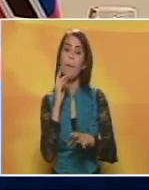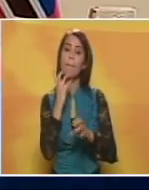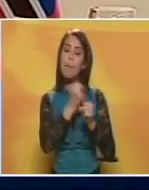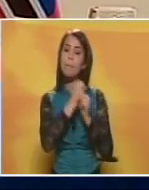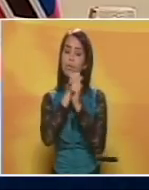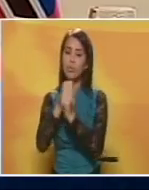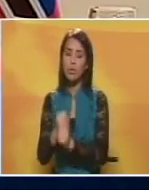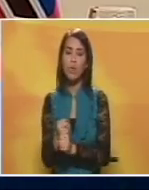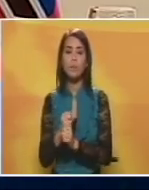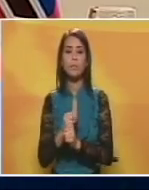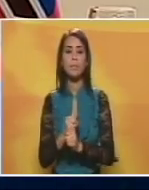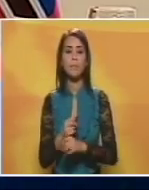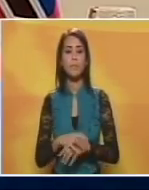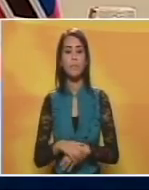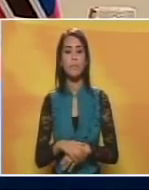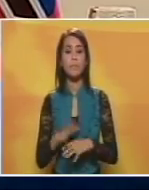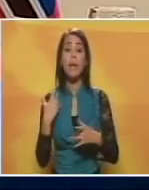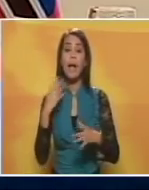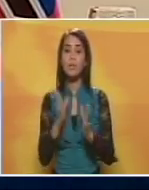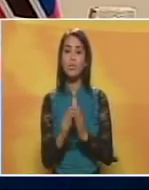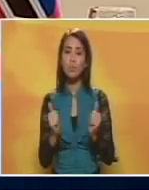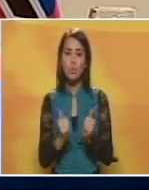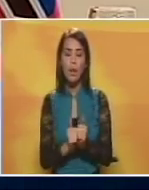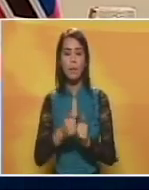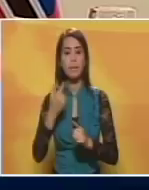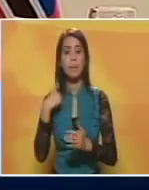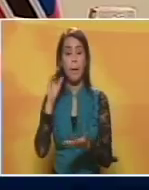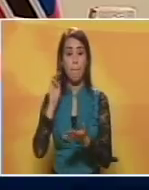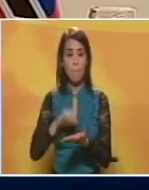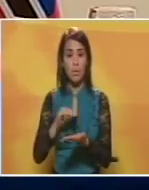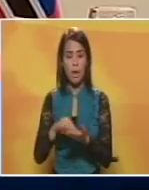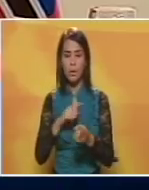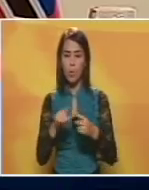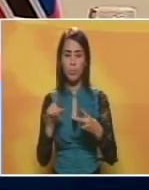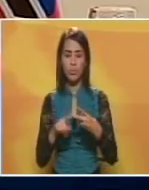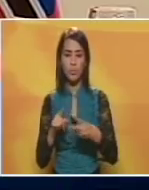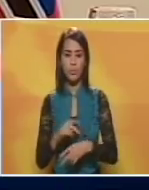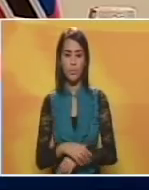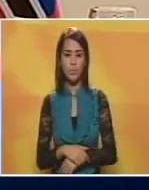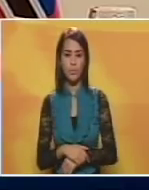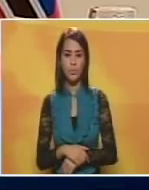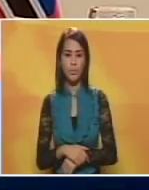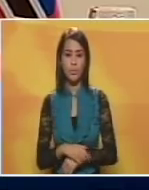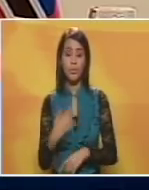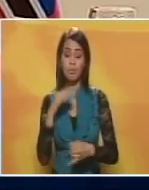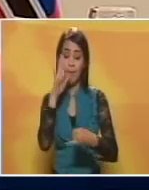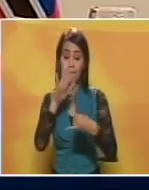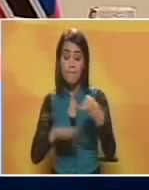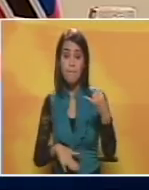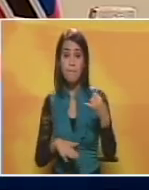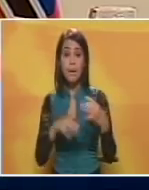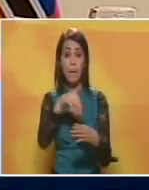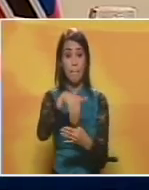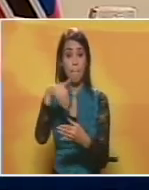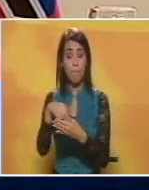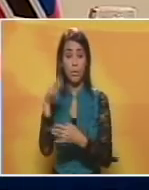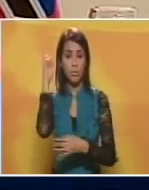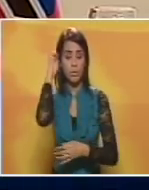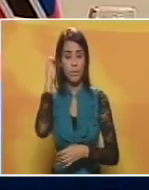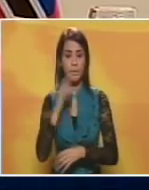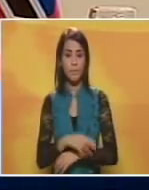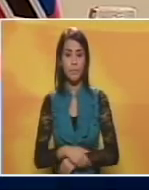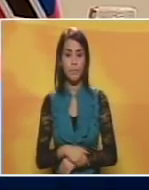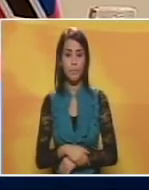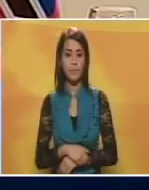Anzoátegui, Apure, Bolívar, del Tamacuro, Monagas, Sucre y Zulia tienen al final de la boleta el voto indígena. Lo voy a volver a